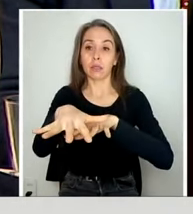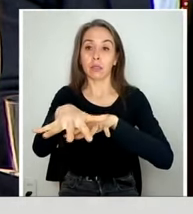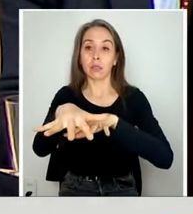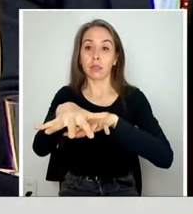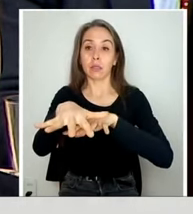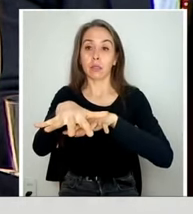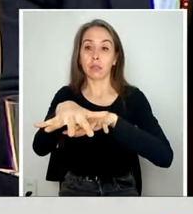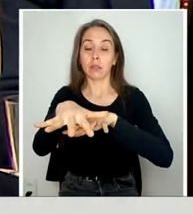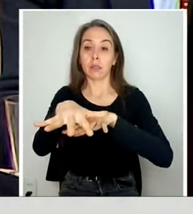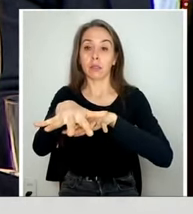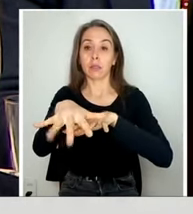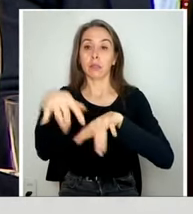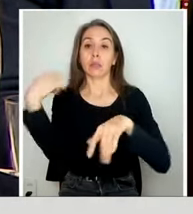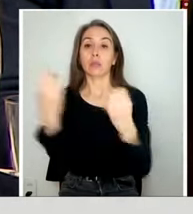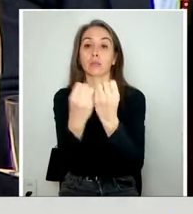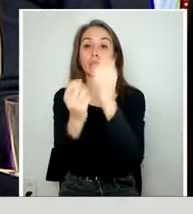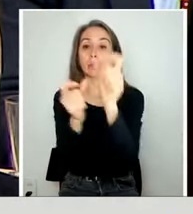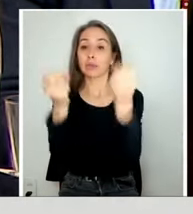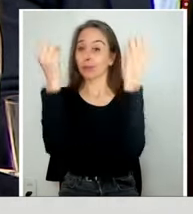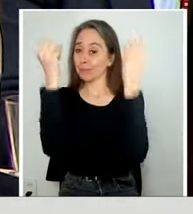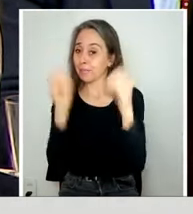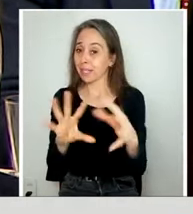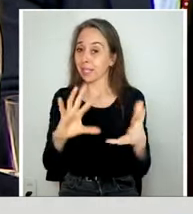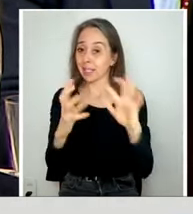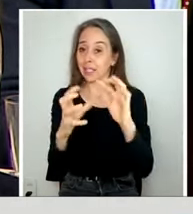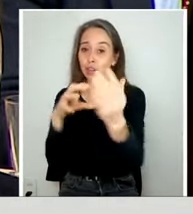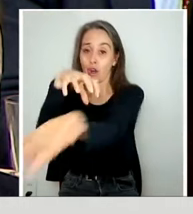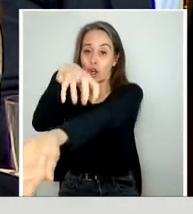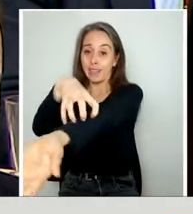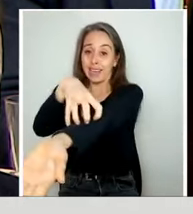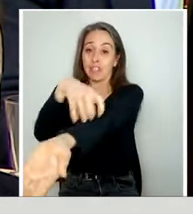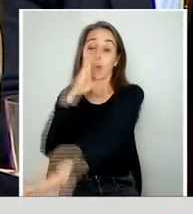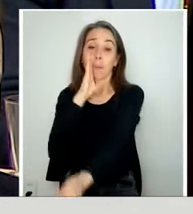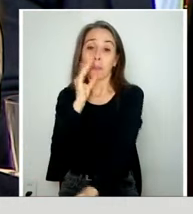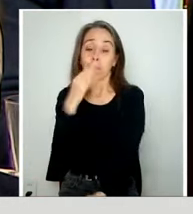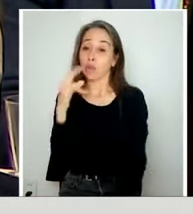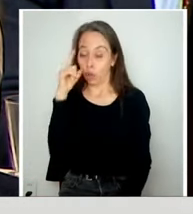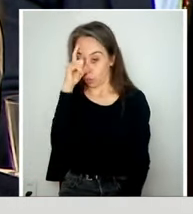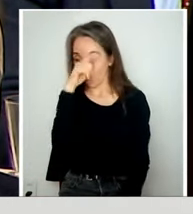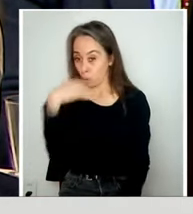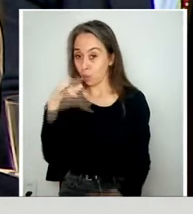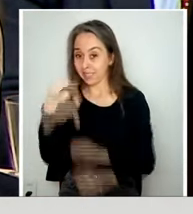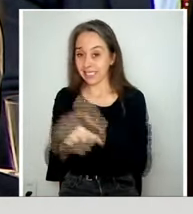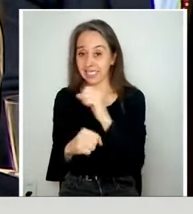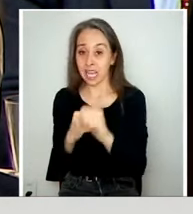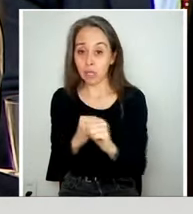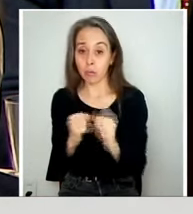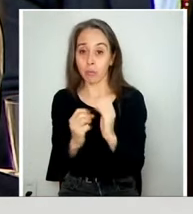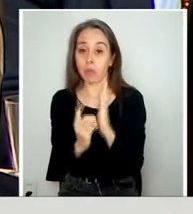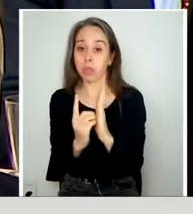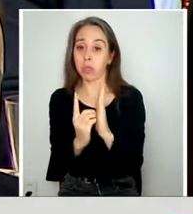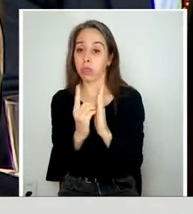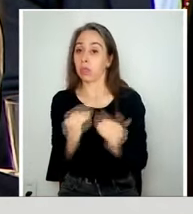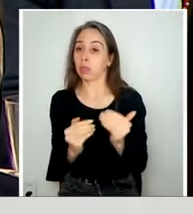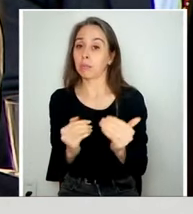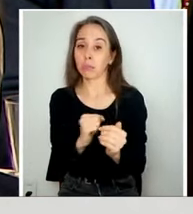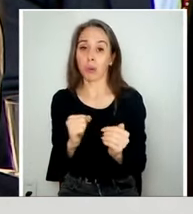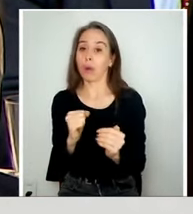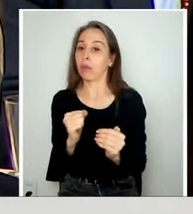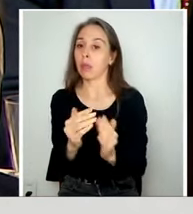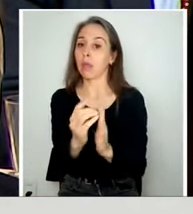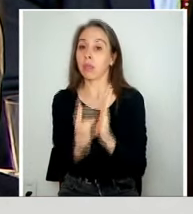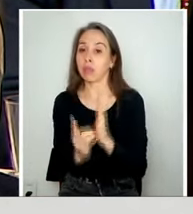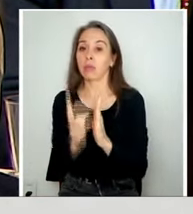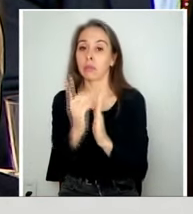a muchos damnificados y por lo tanto es una región que le ha costado mucho avanzar y salir adelante justamente por